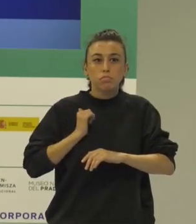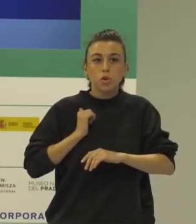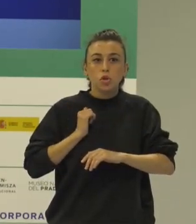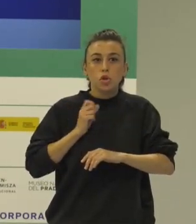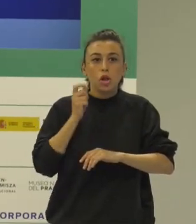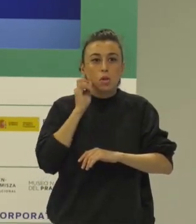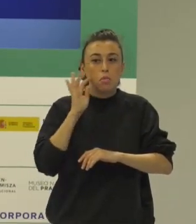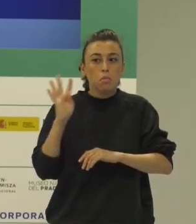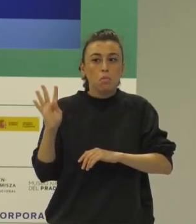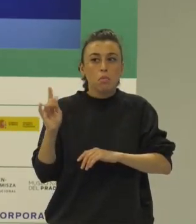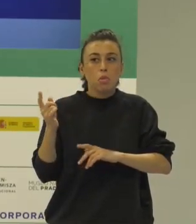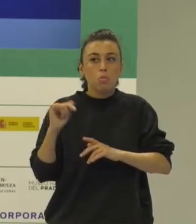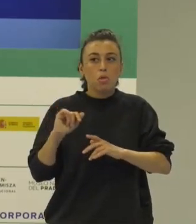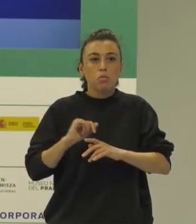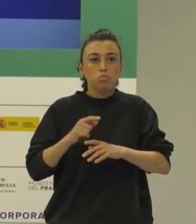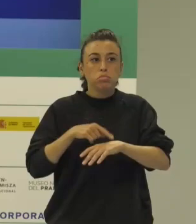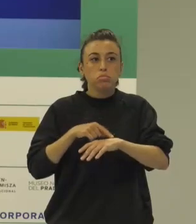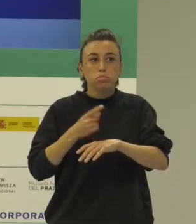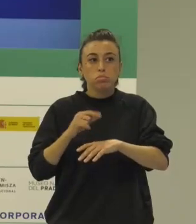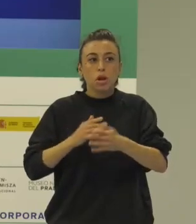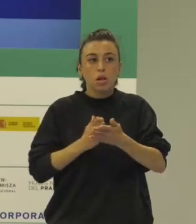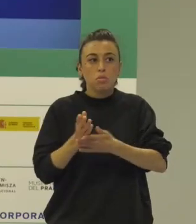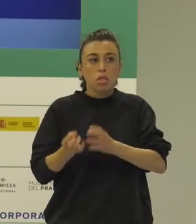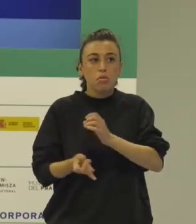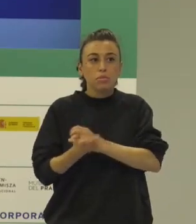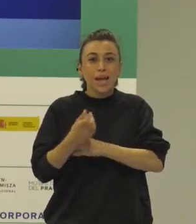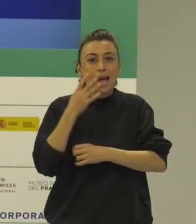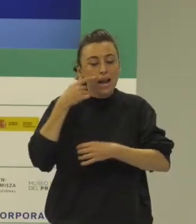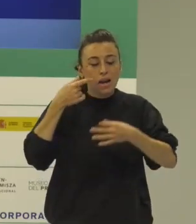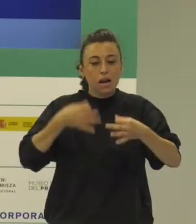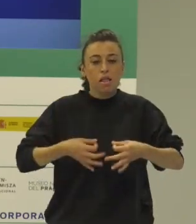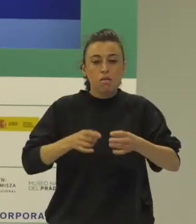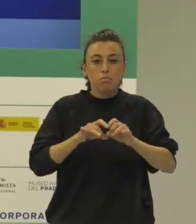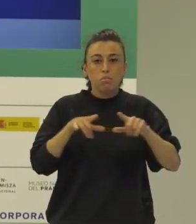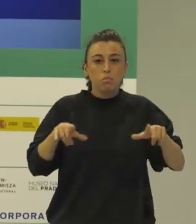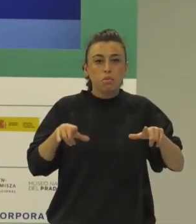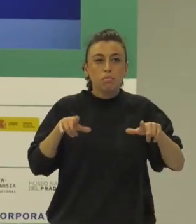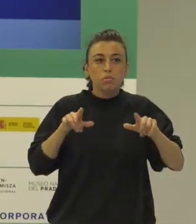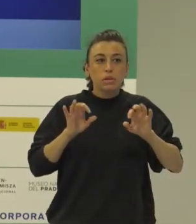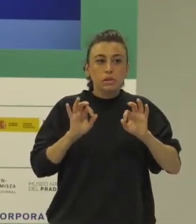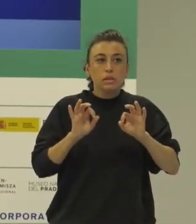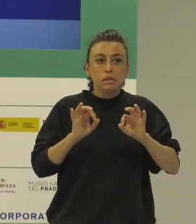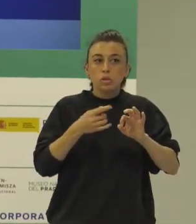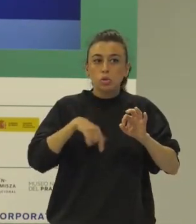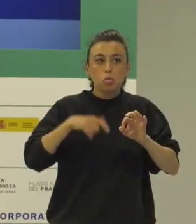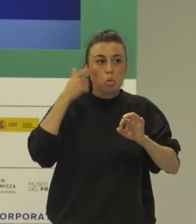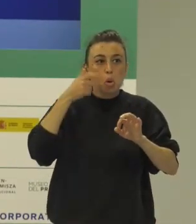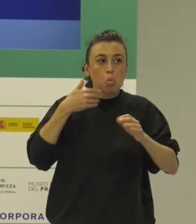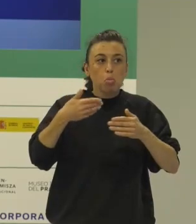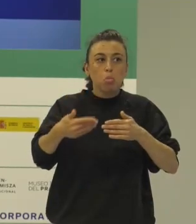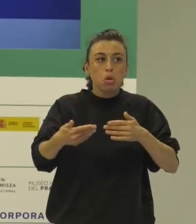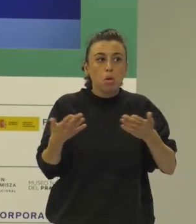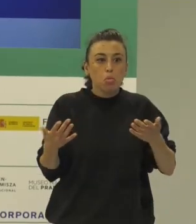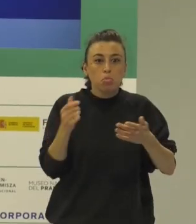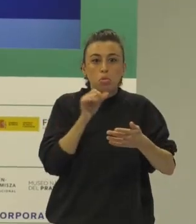el medio. En realidad era una plataforma, no teníamos ni ambición, ni sabíamos si íbamos a durar una semana, un mes, 6 meses. Pues gracias a